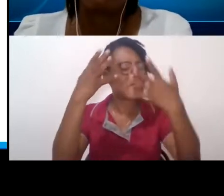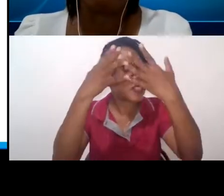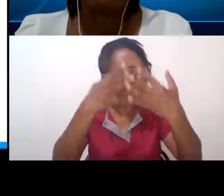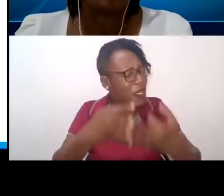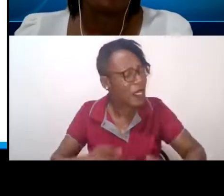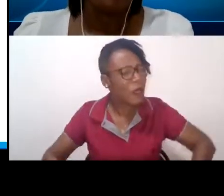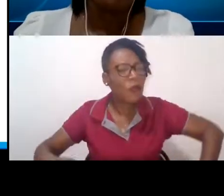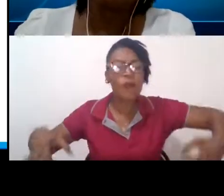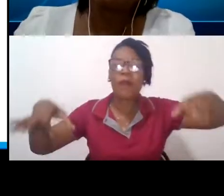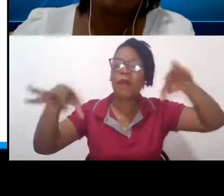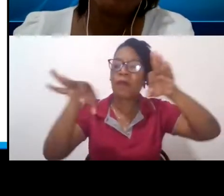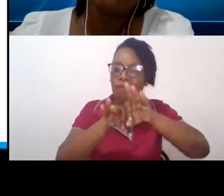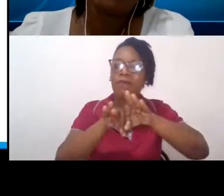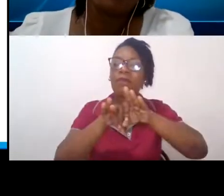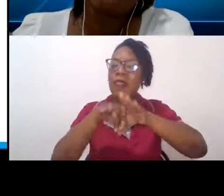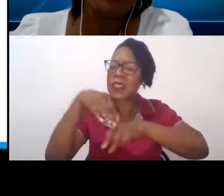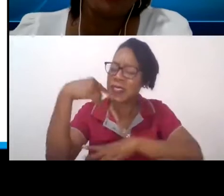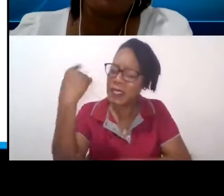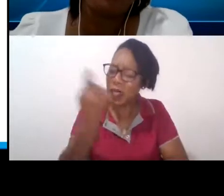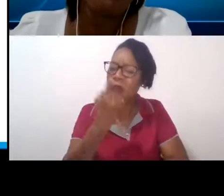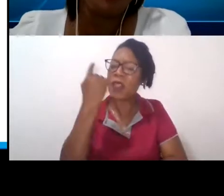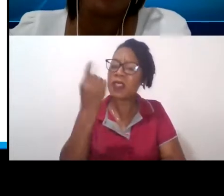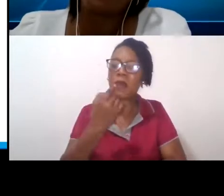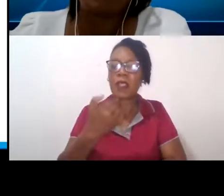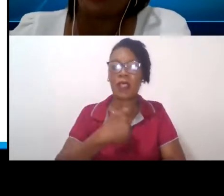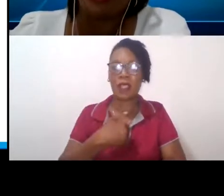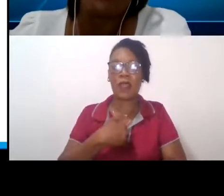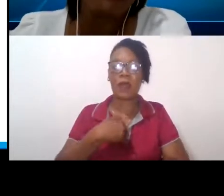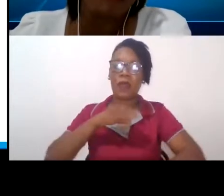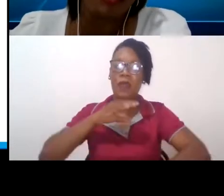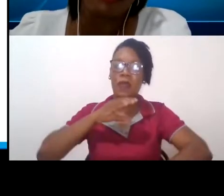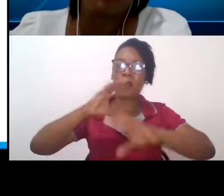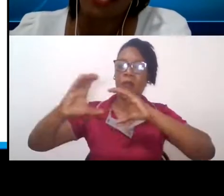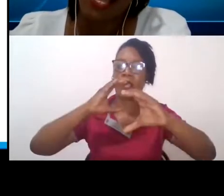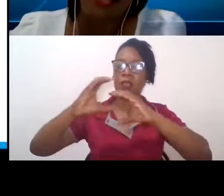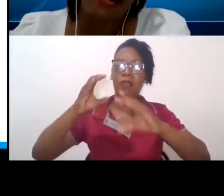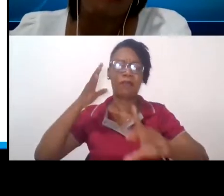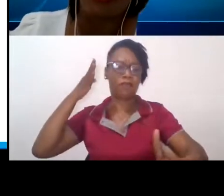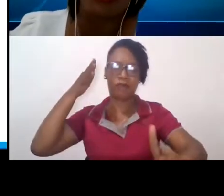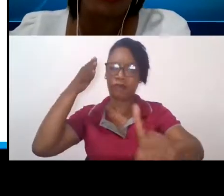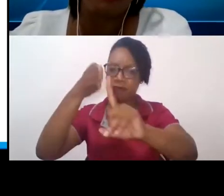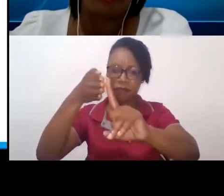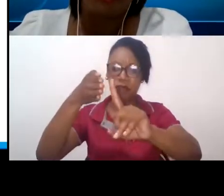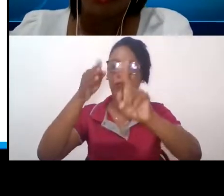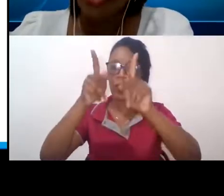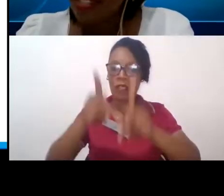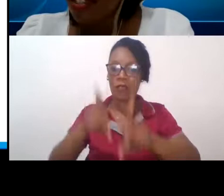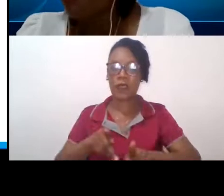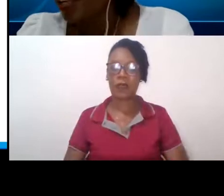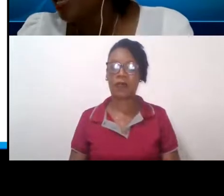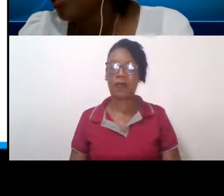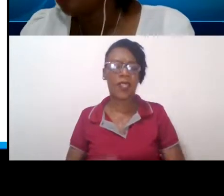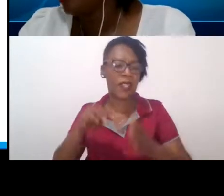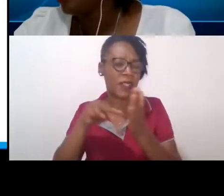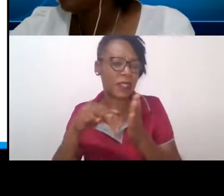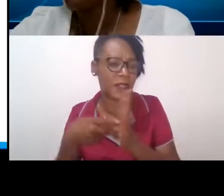indispensable. Tenemos que referirnos en la comunicación directamente a la persona. ¿Qué